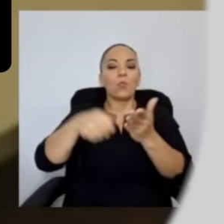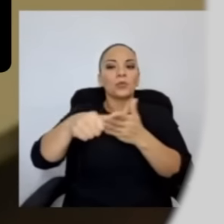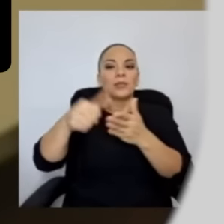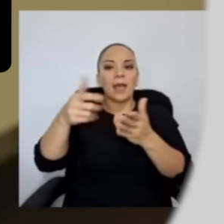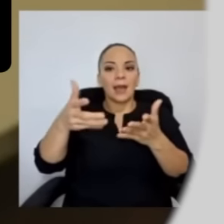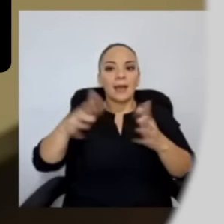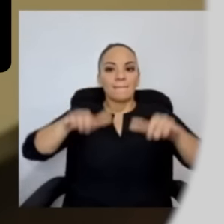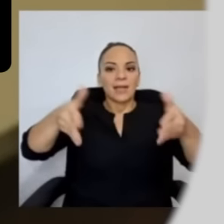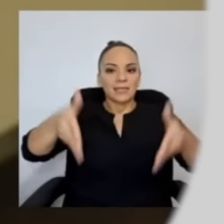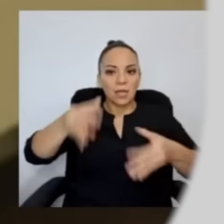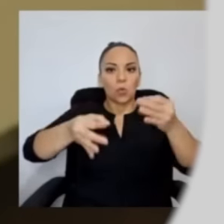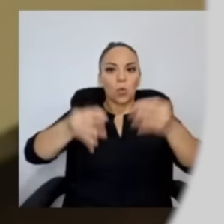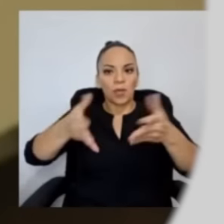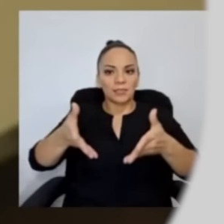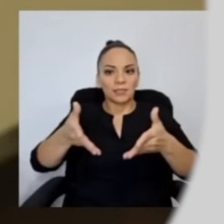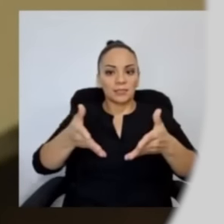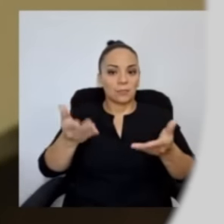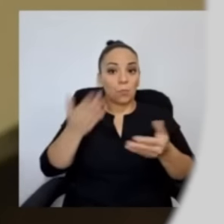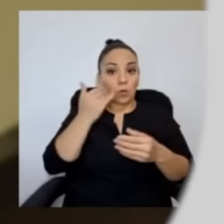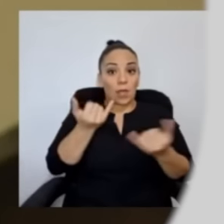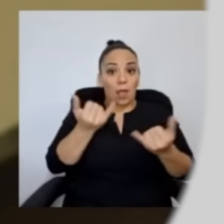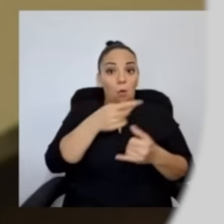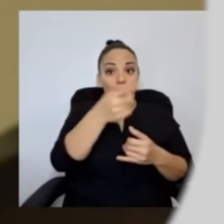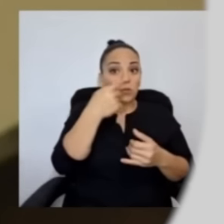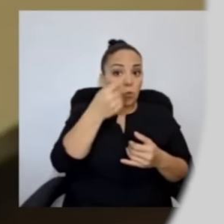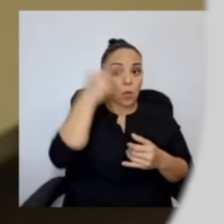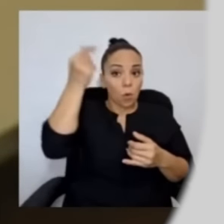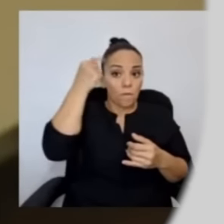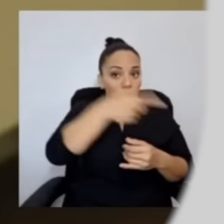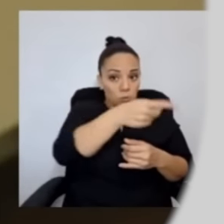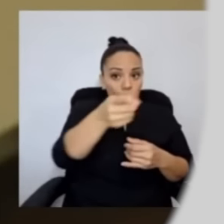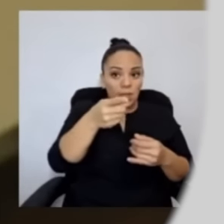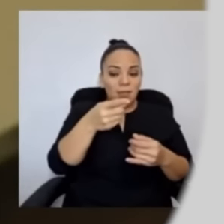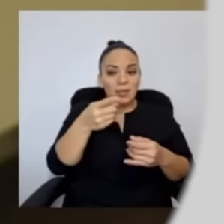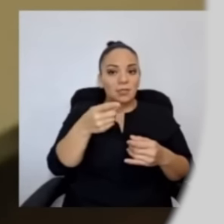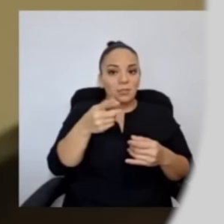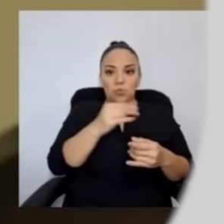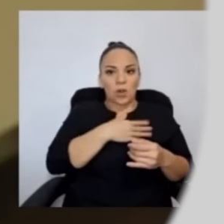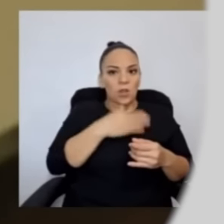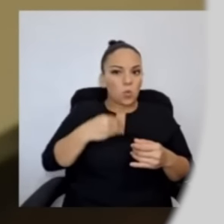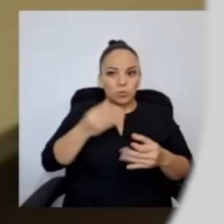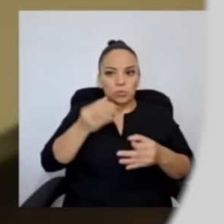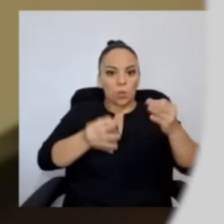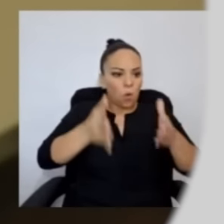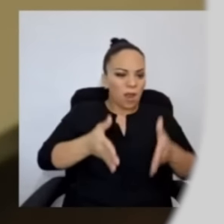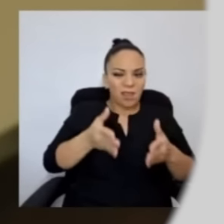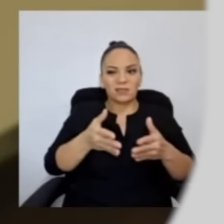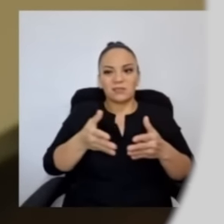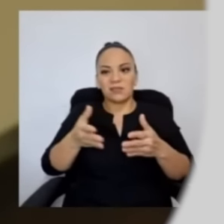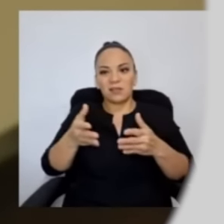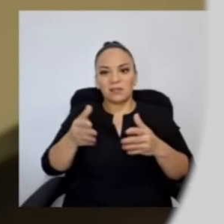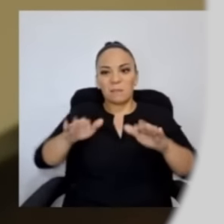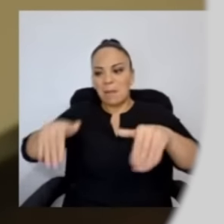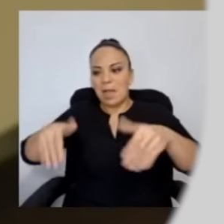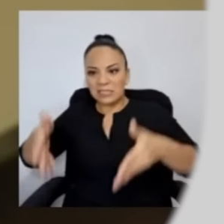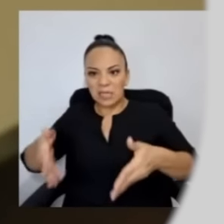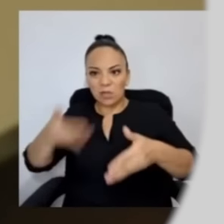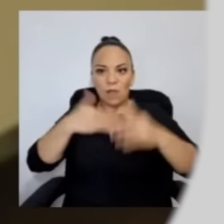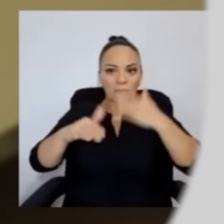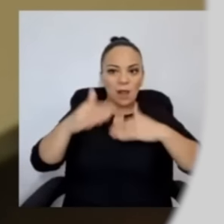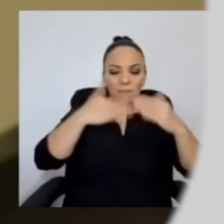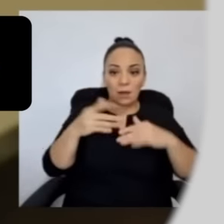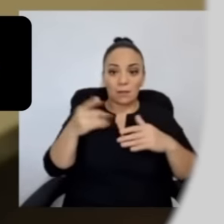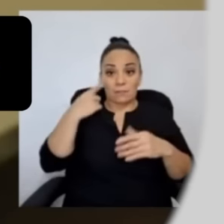general sobre lo que hacen los jueces. Acaba de plantear la presidenta del PAN y la ministra de Educación sobre la